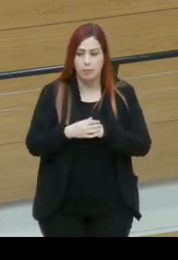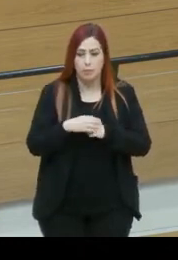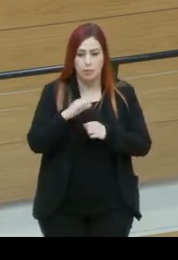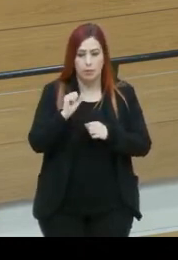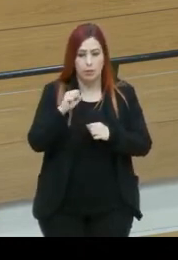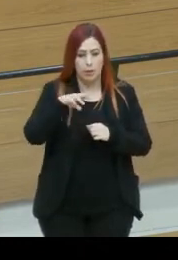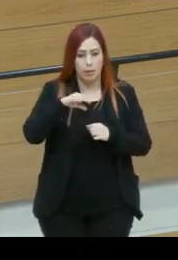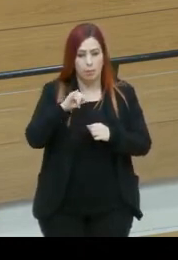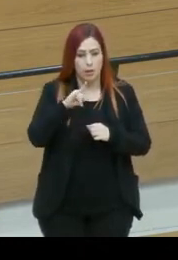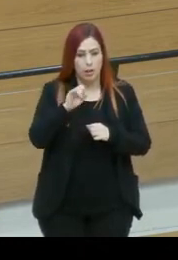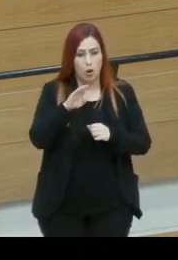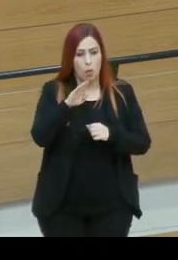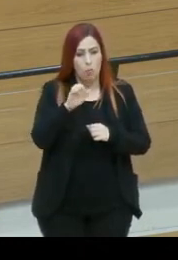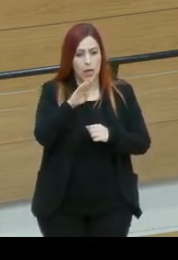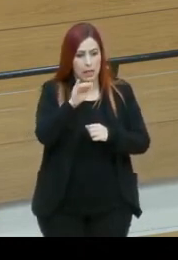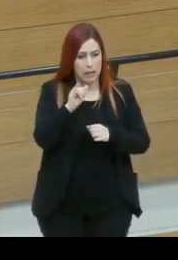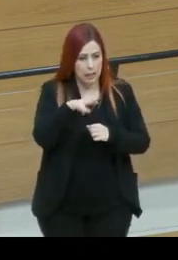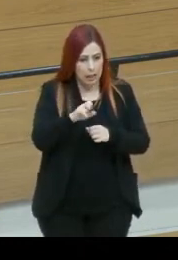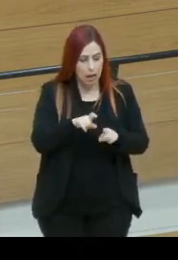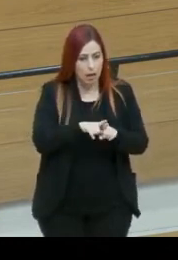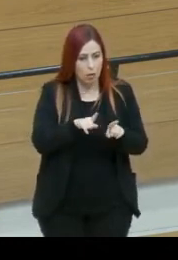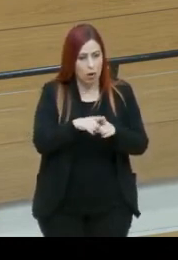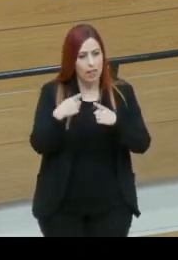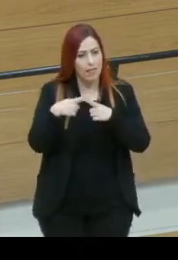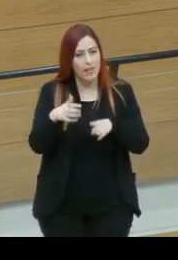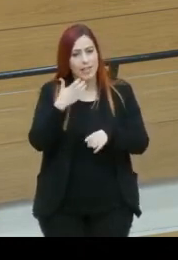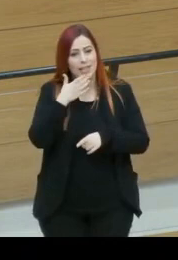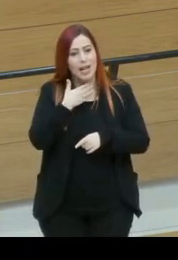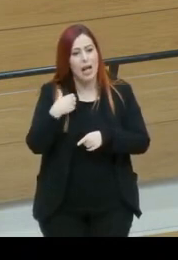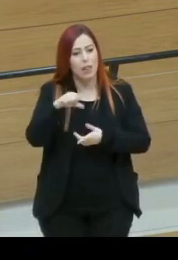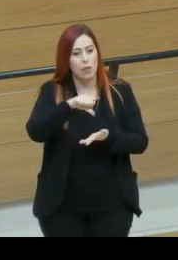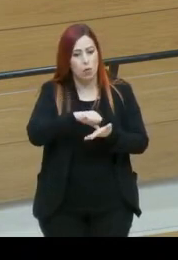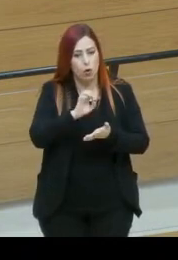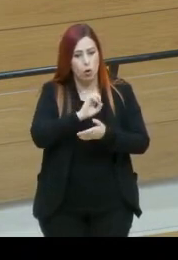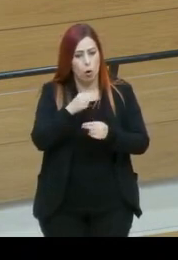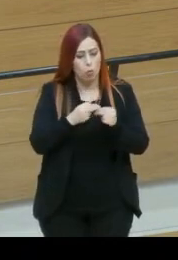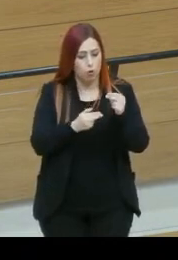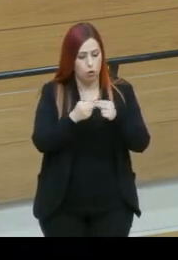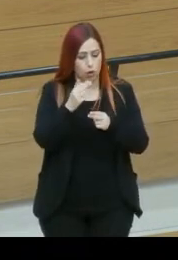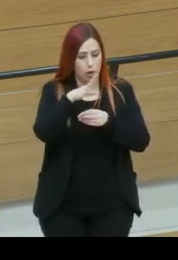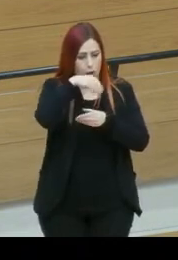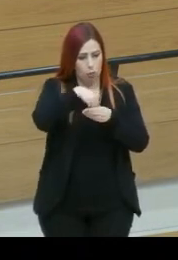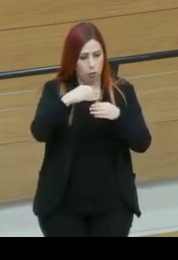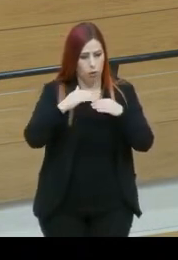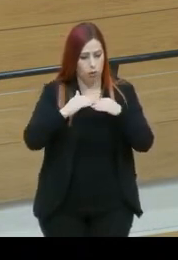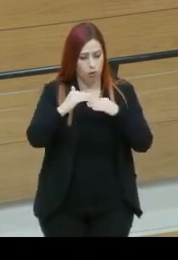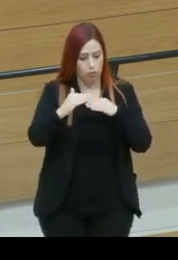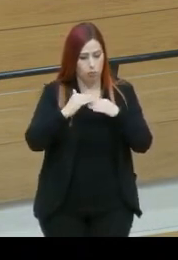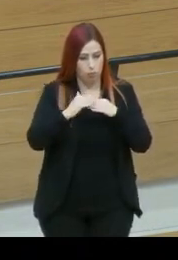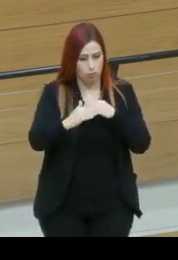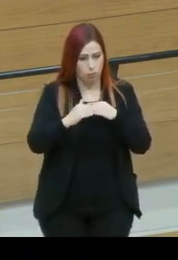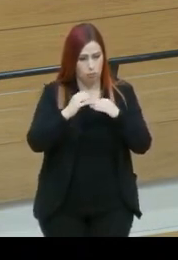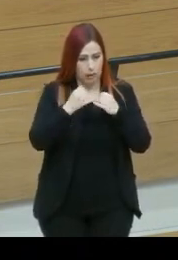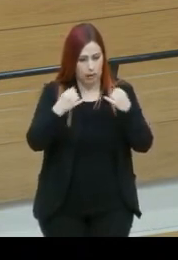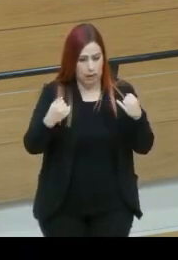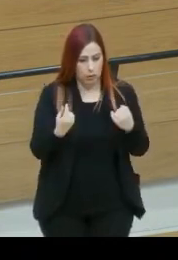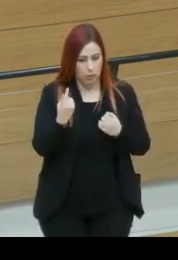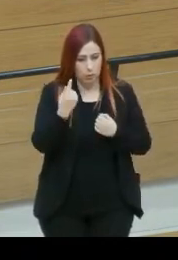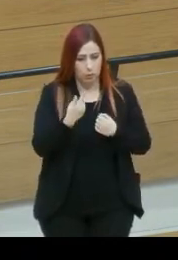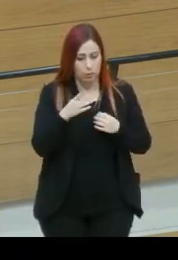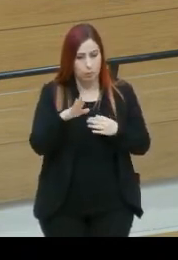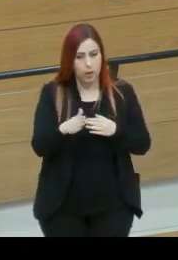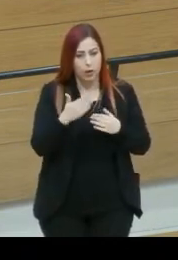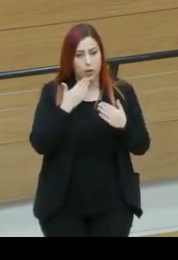amilopectina, cosa que tampoco pasa cuando hablamos de ácidos nucleicos o proteínas que son compuestos lineales. Pero gracias al desarrollo